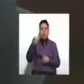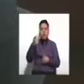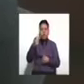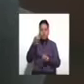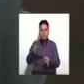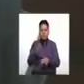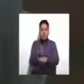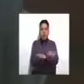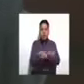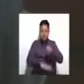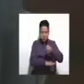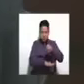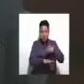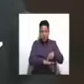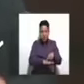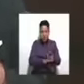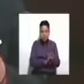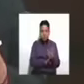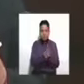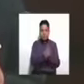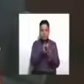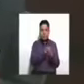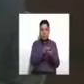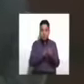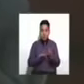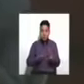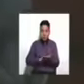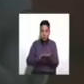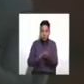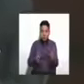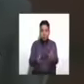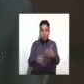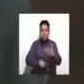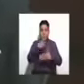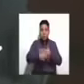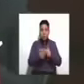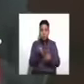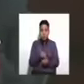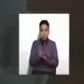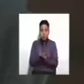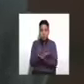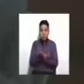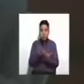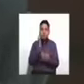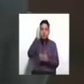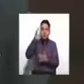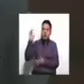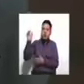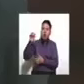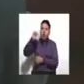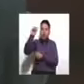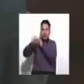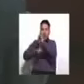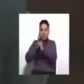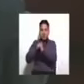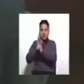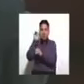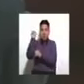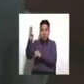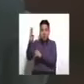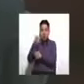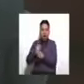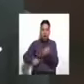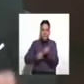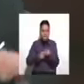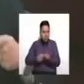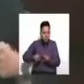elaborado sobre la base de que la estructuración de proyectos era tan atractiva que vendrían los contratistas y la banca internacional